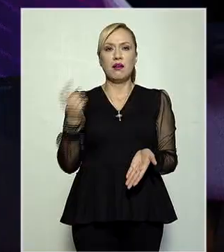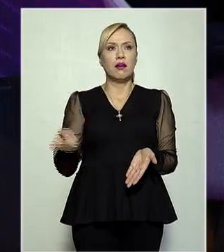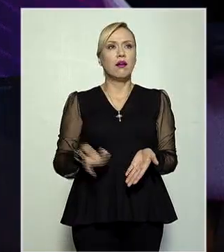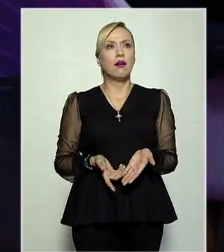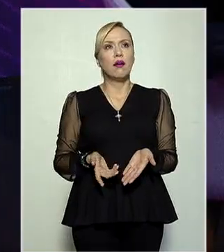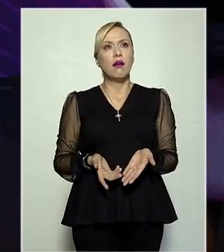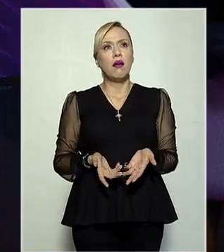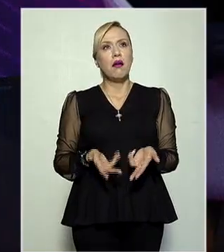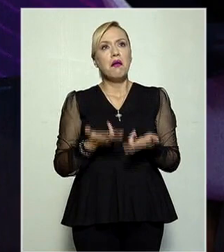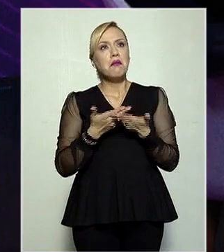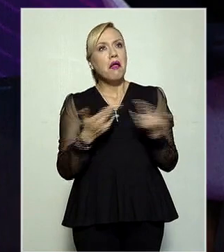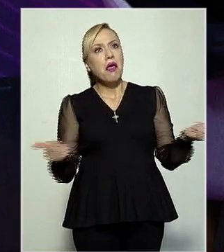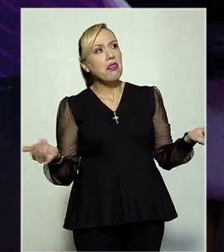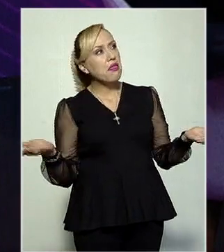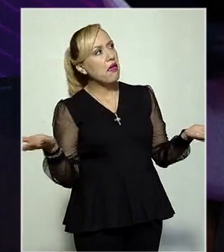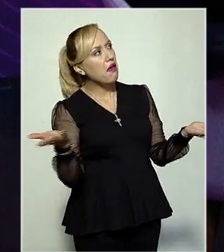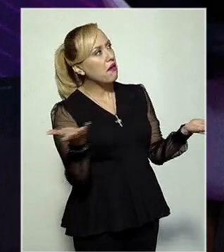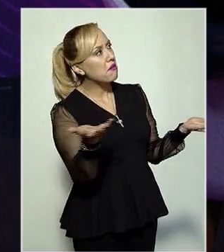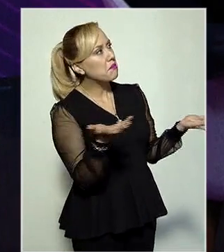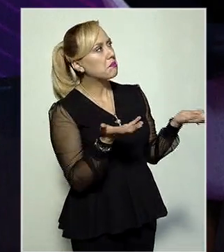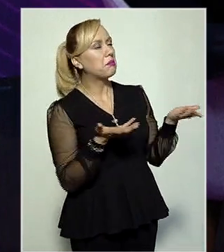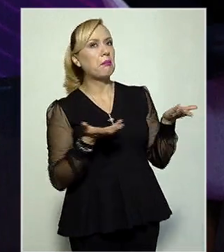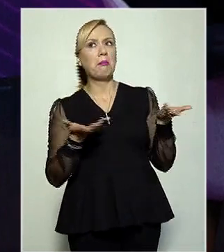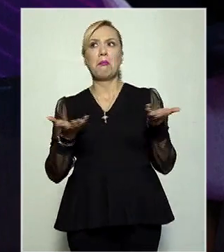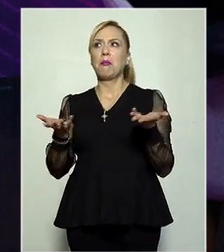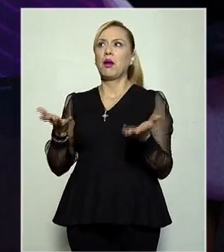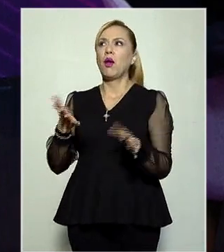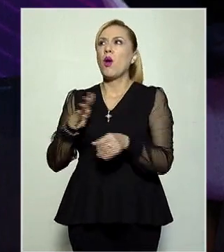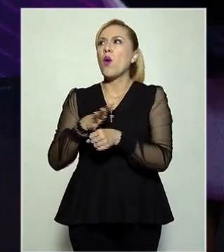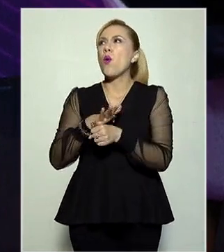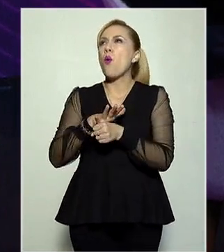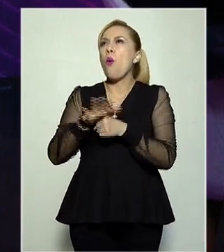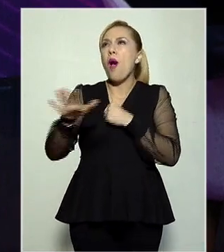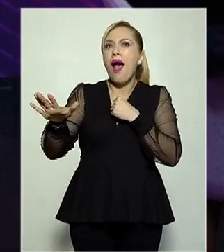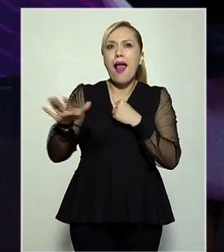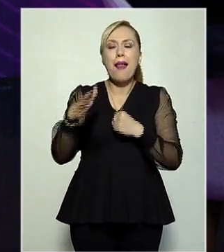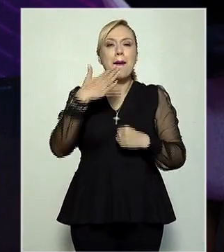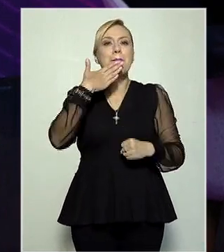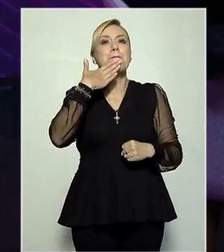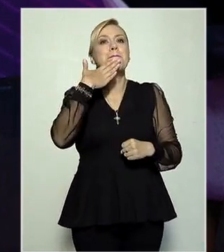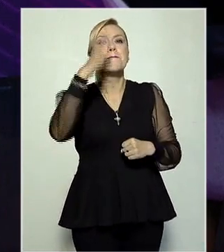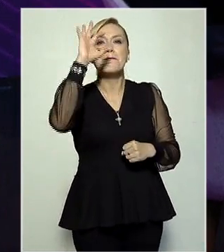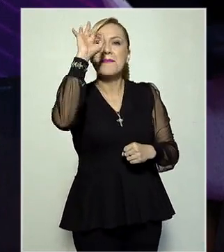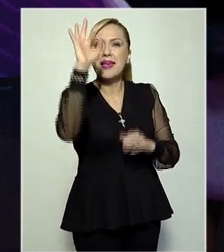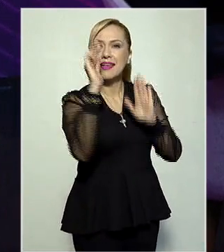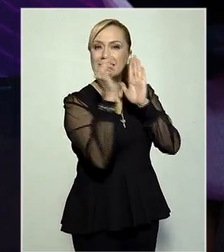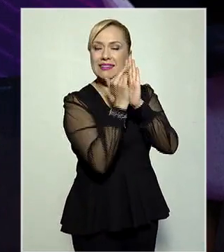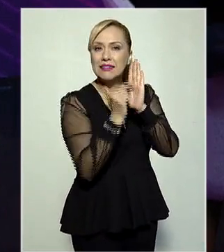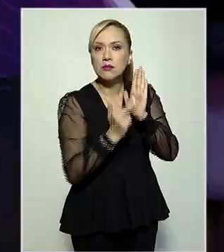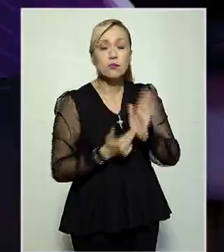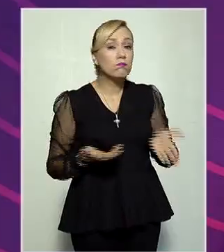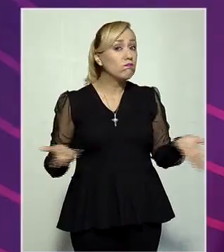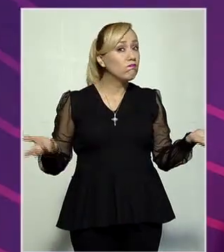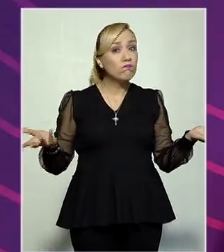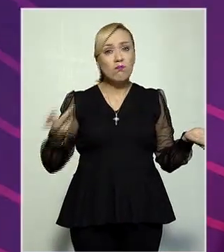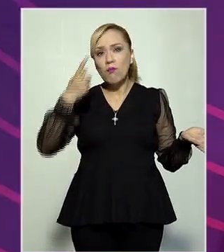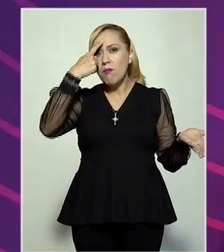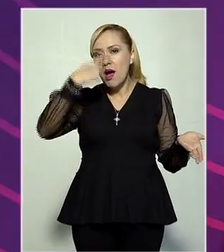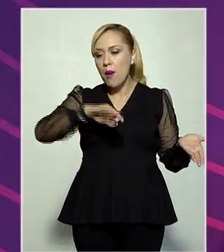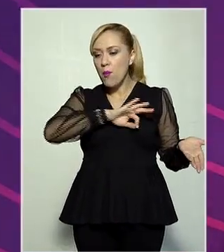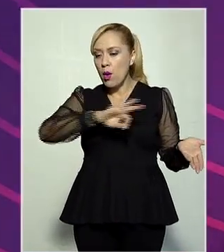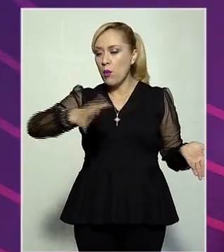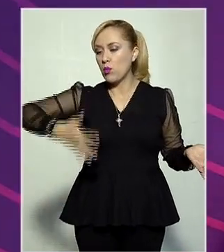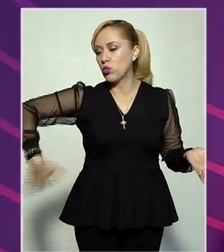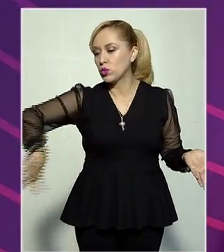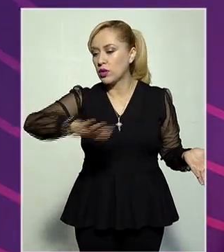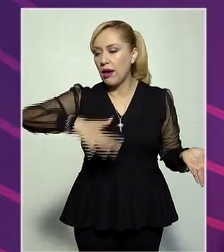nadie ha establecido, digamos, como cuáles son las buenas prácticas o ciertos lineamientos para buscar a una persona. Y entonces